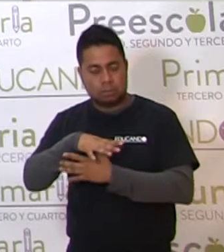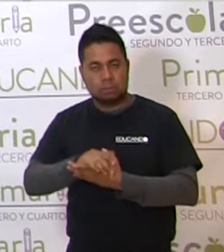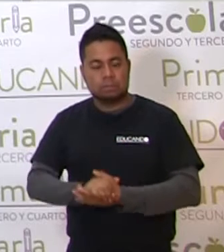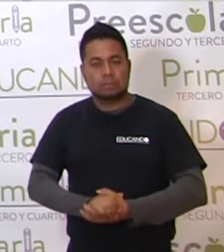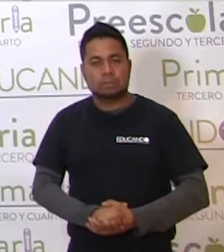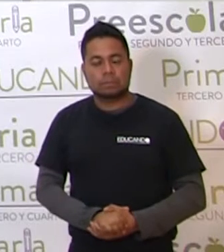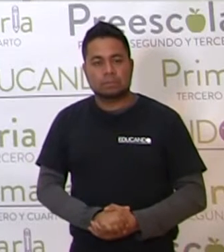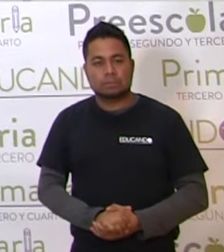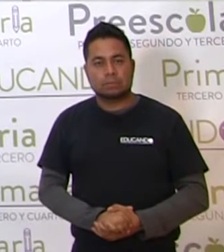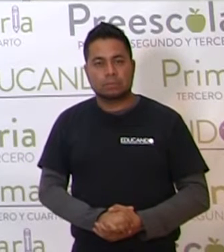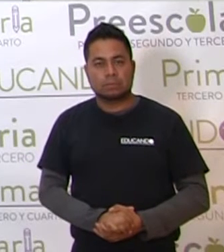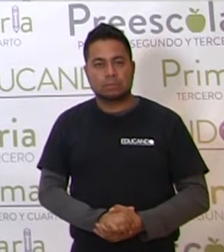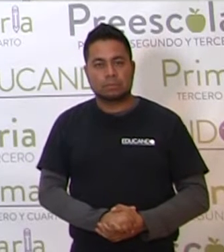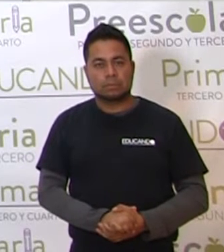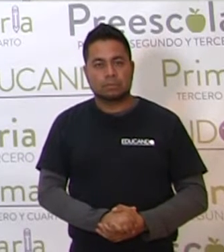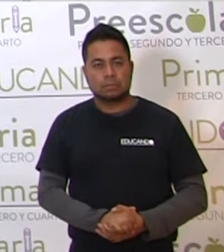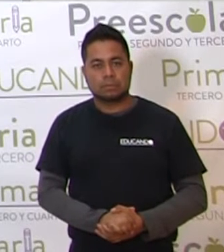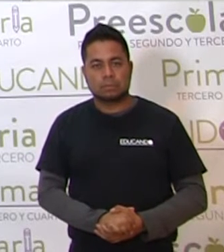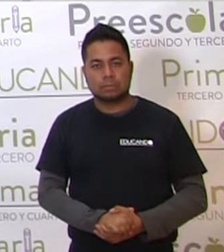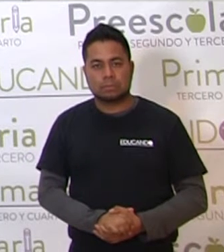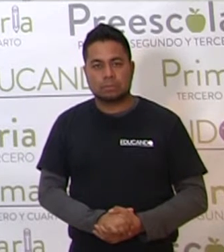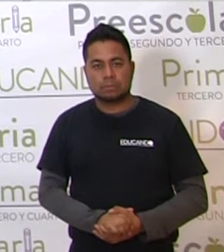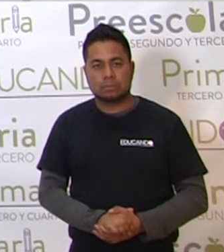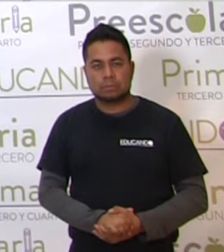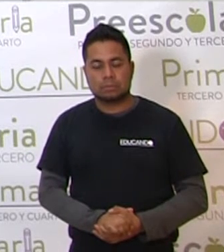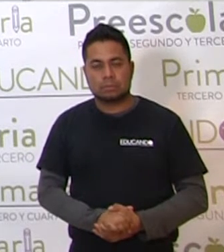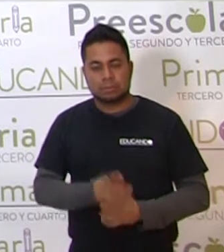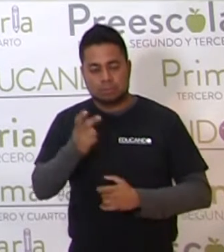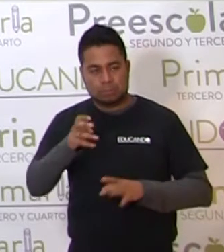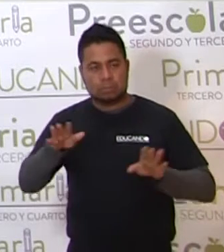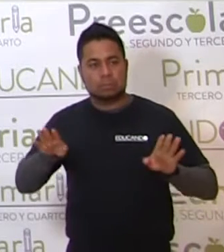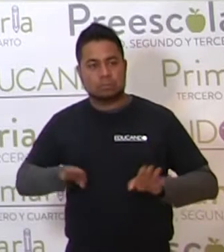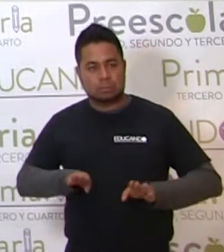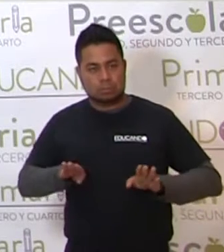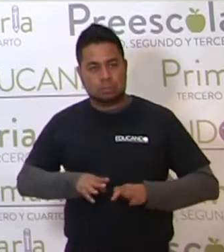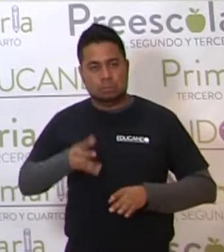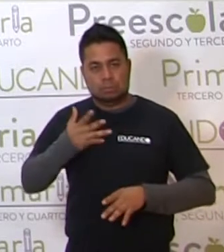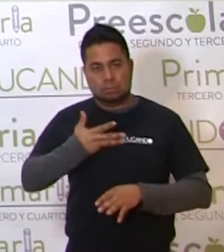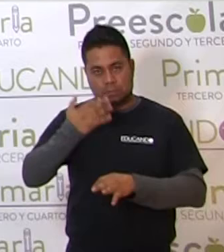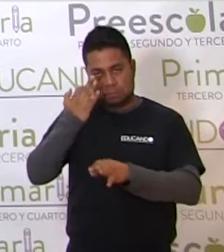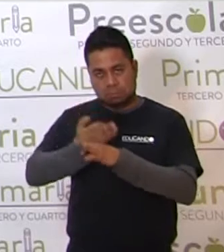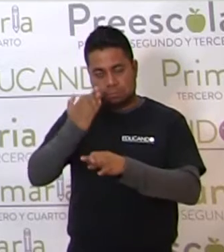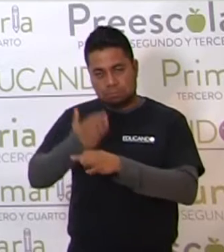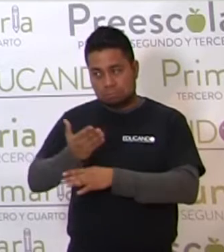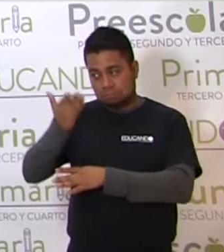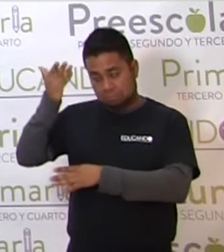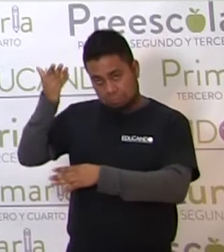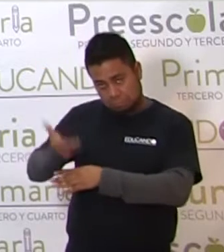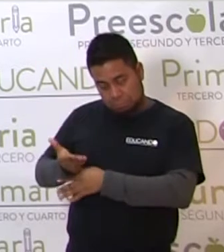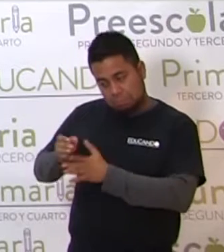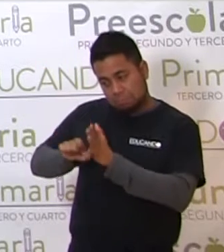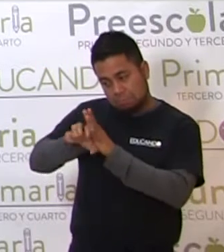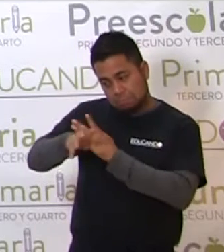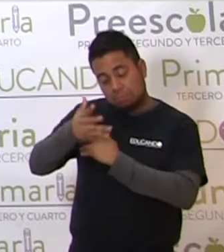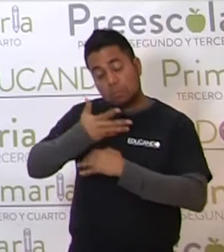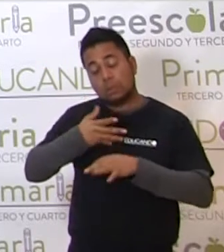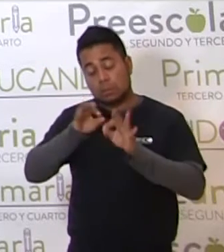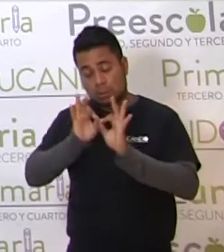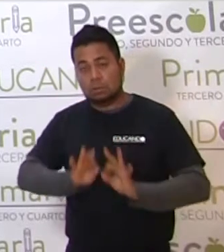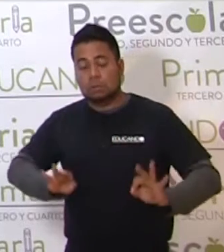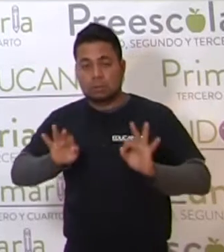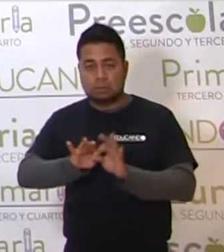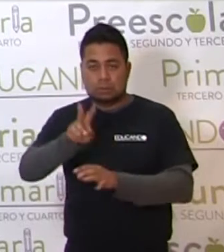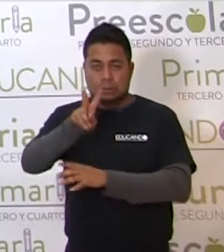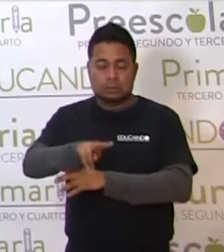acentuada estas eh características que tenemos acá que van a ser importante